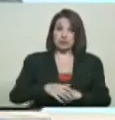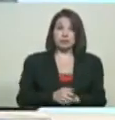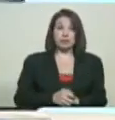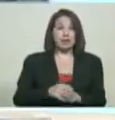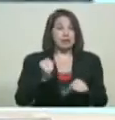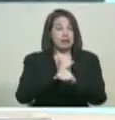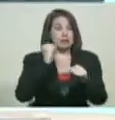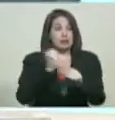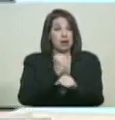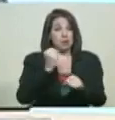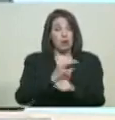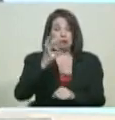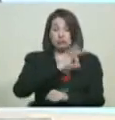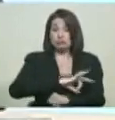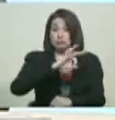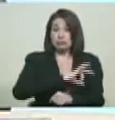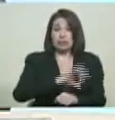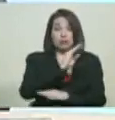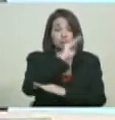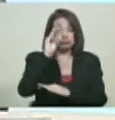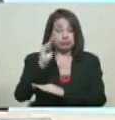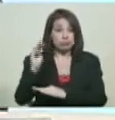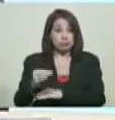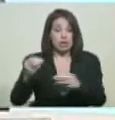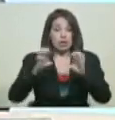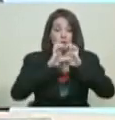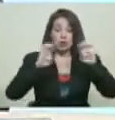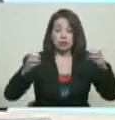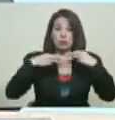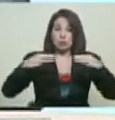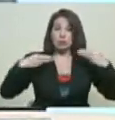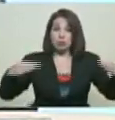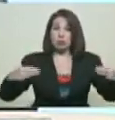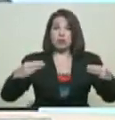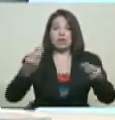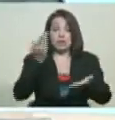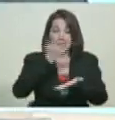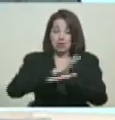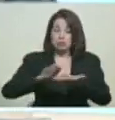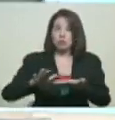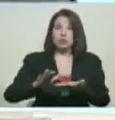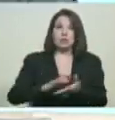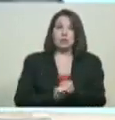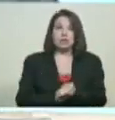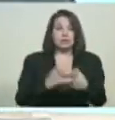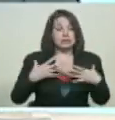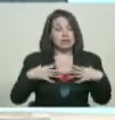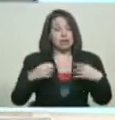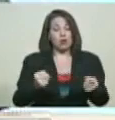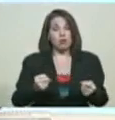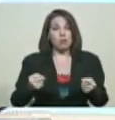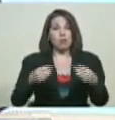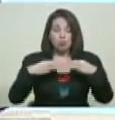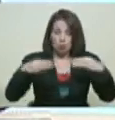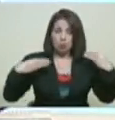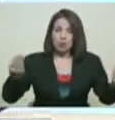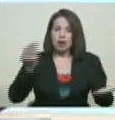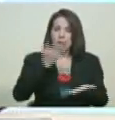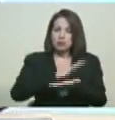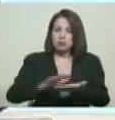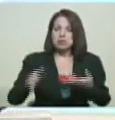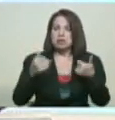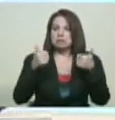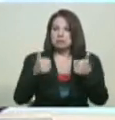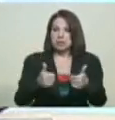protección de seguridad social de educación pública gratuita de calidad de salud pública gratuita de calidad de